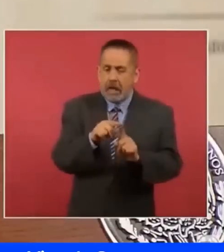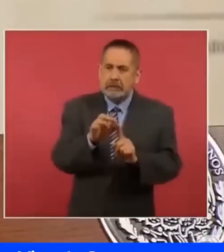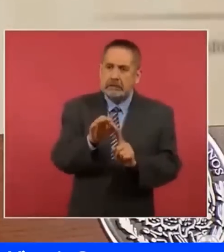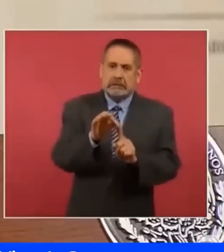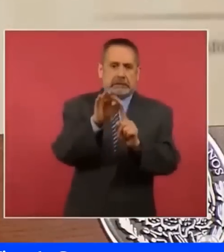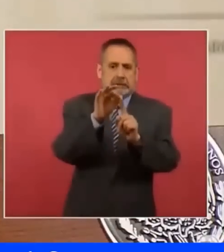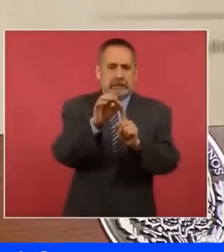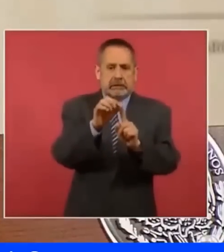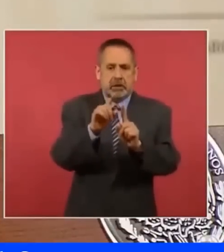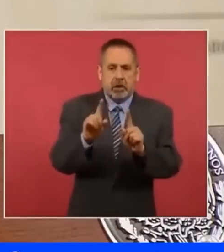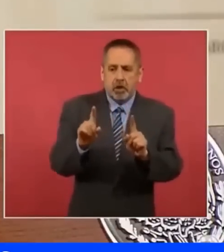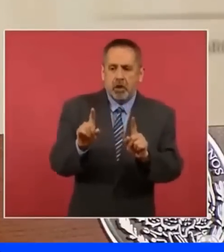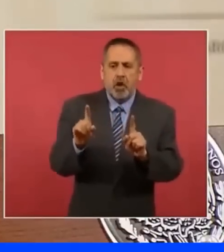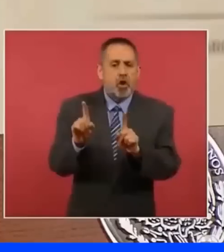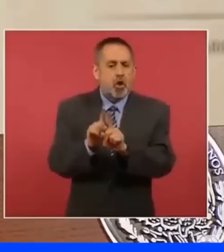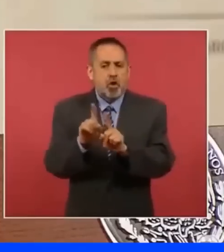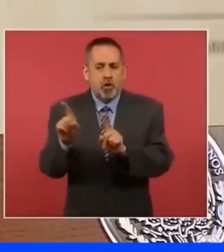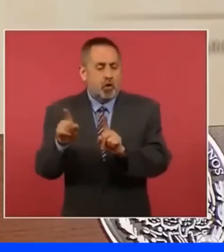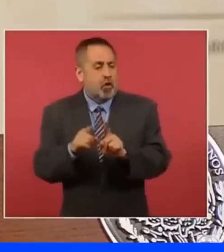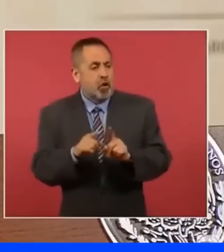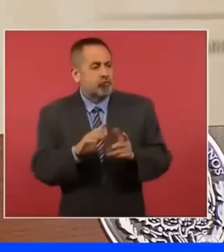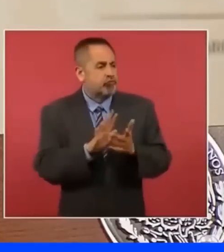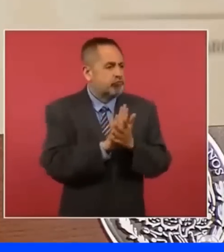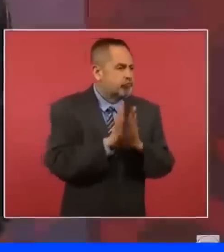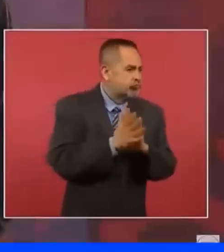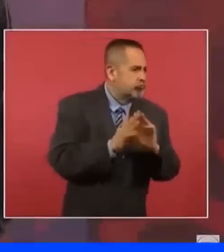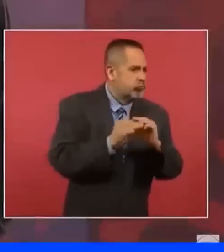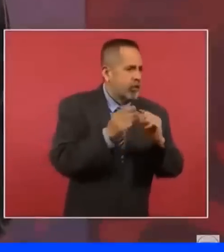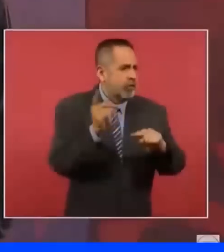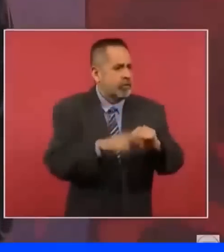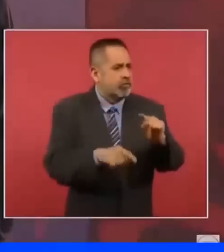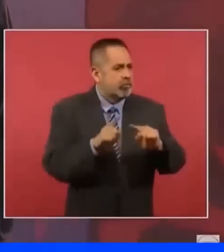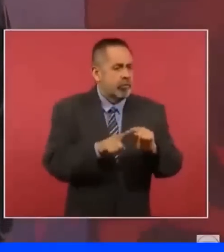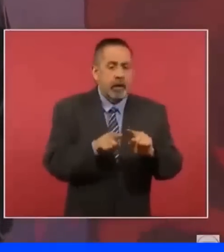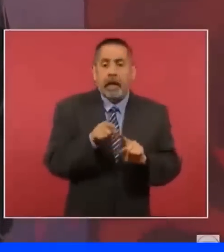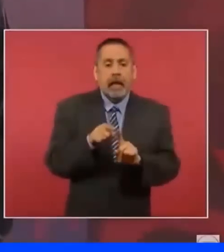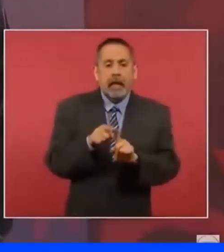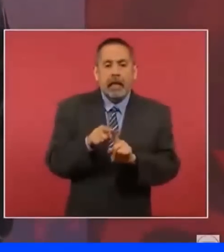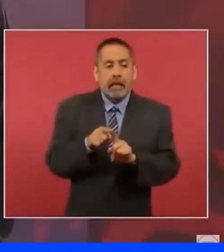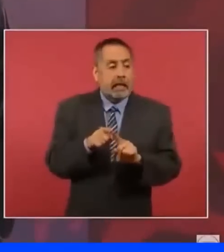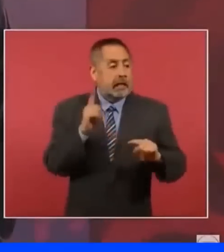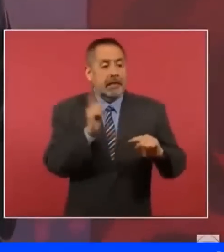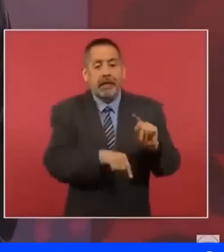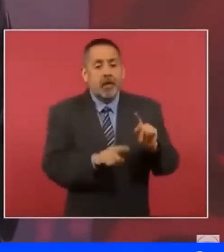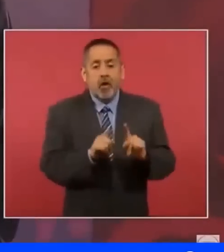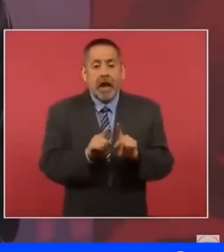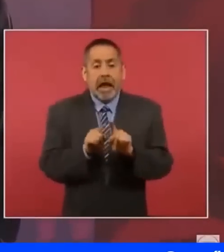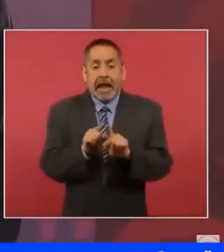para enfrentar la delincuencia y se asoció a la delincuencia